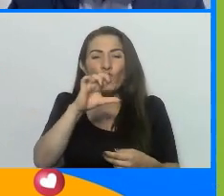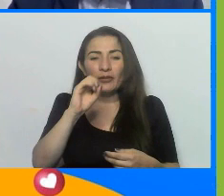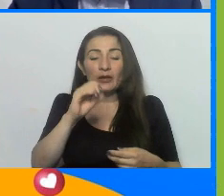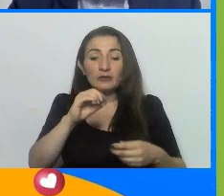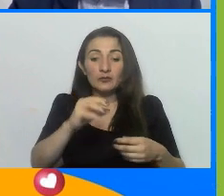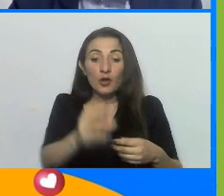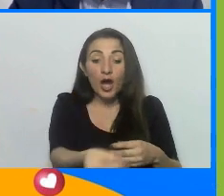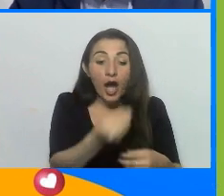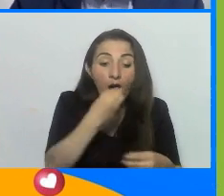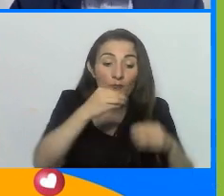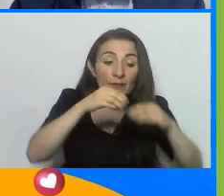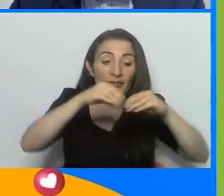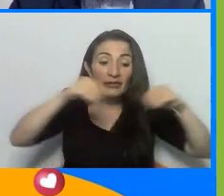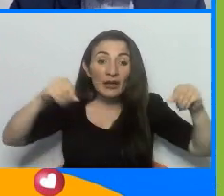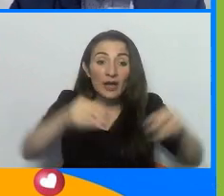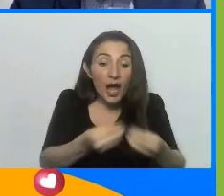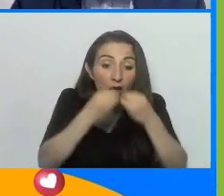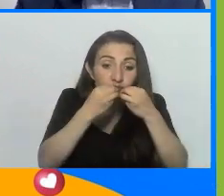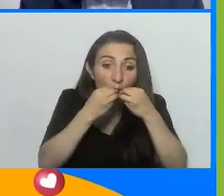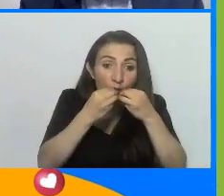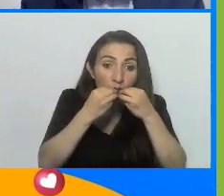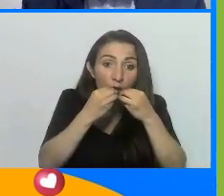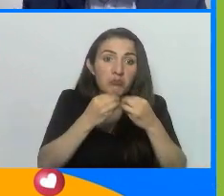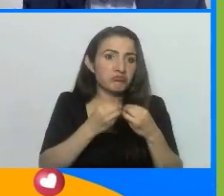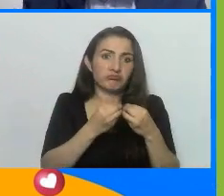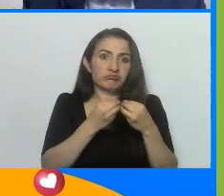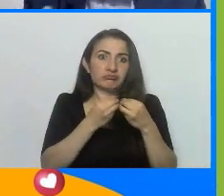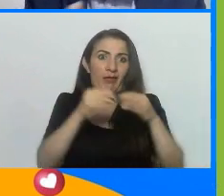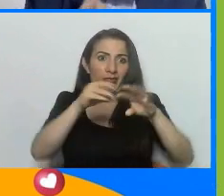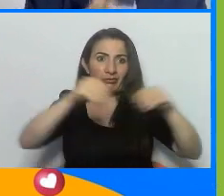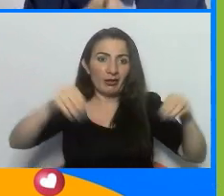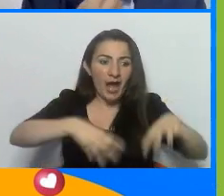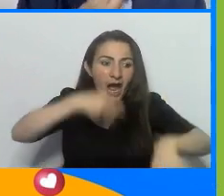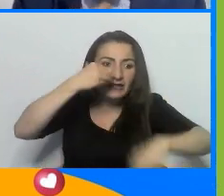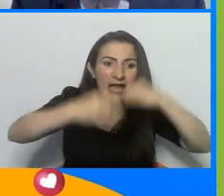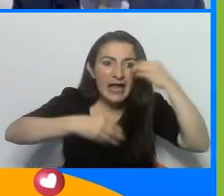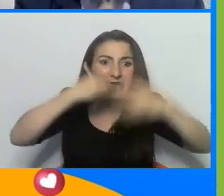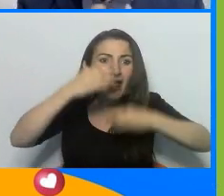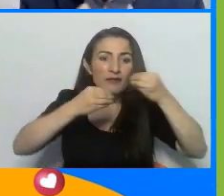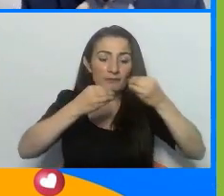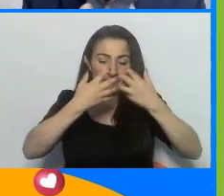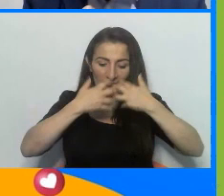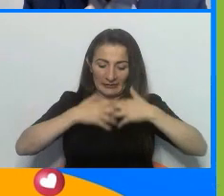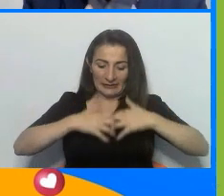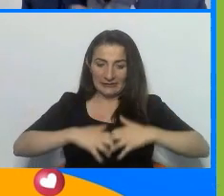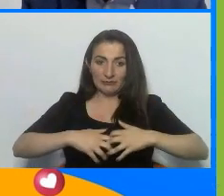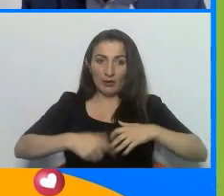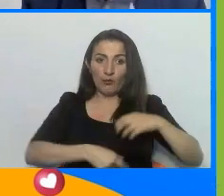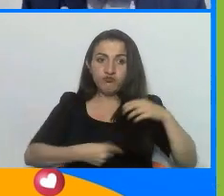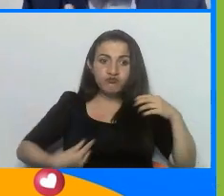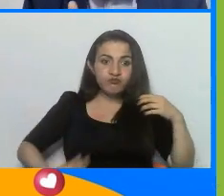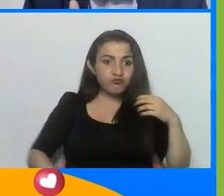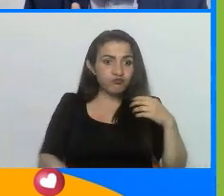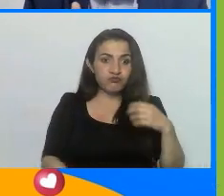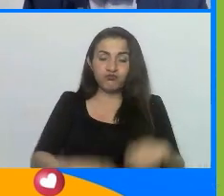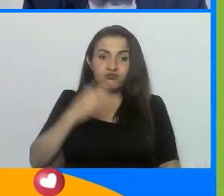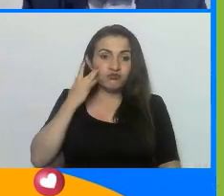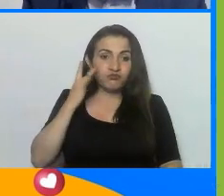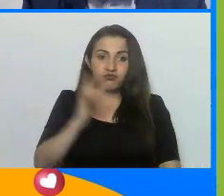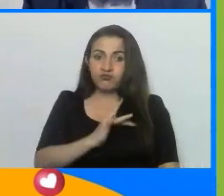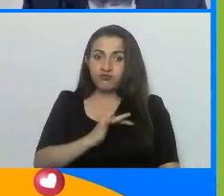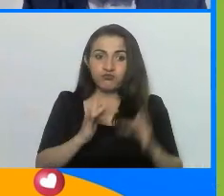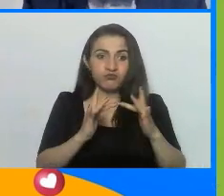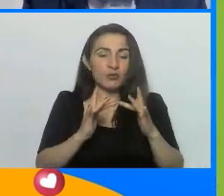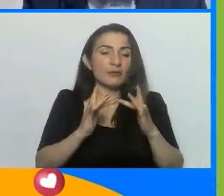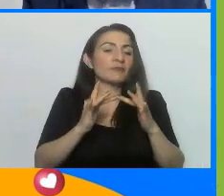decirlo así, discúlpeme que les hable así. Nosotros no comemos suelo, nosotros no comemos tierra porque nuestro sistema digestivo no lo puede asimilar, ¿sí? Entonces,